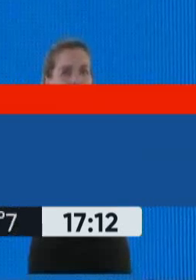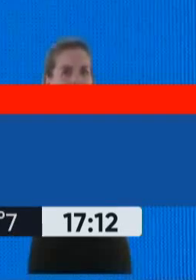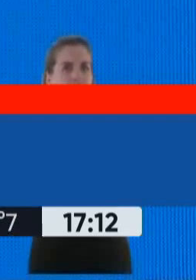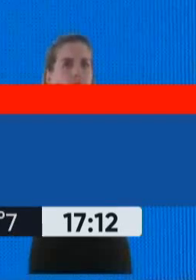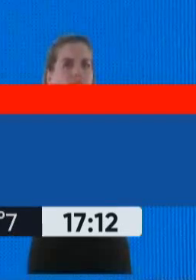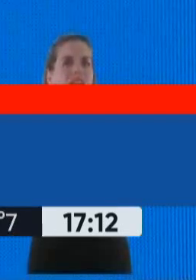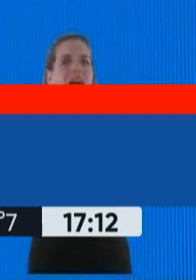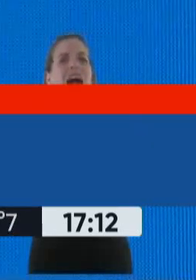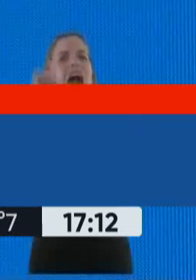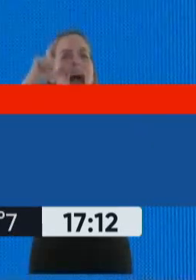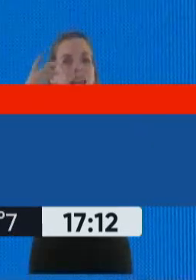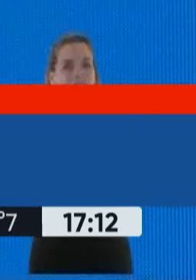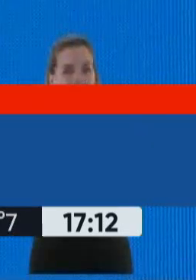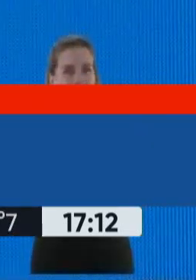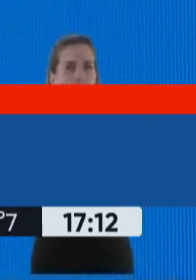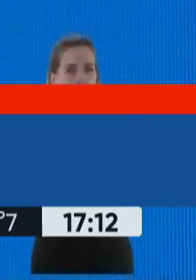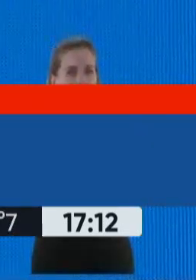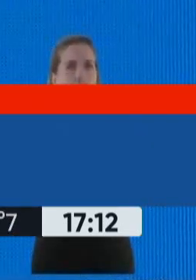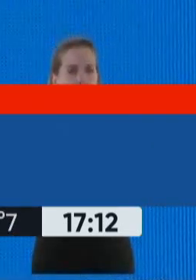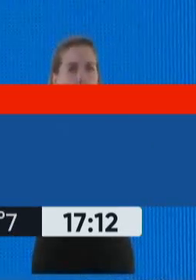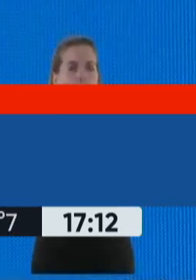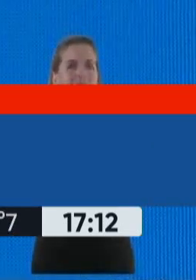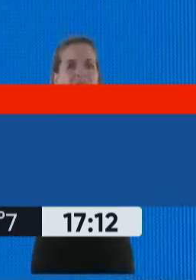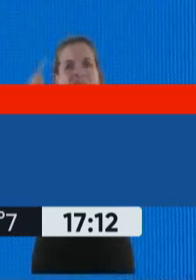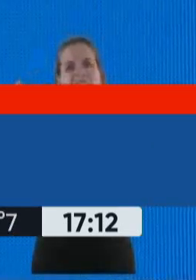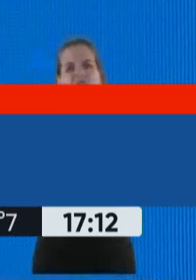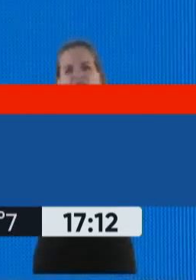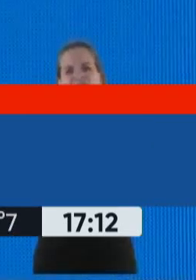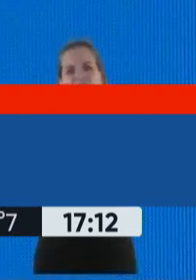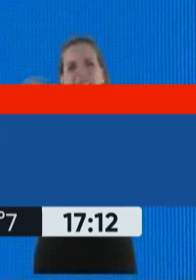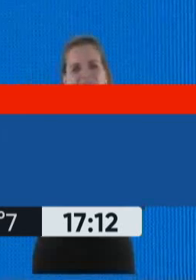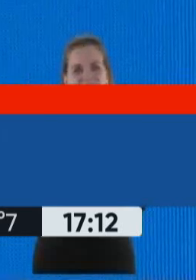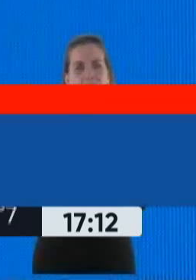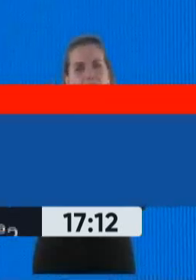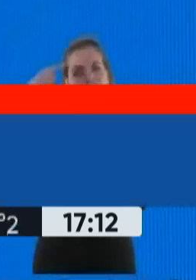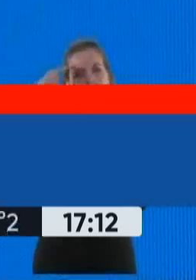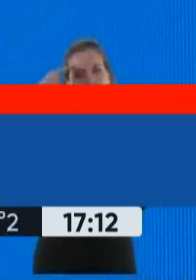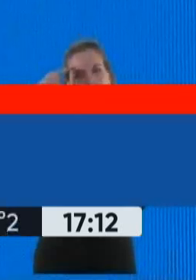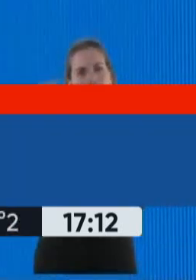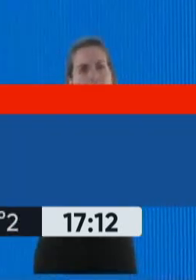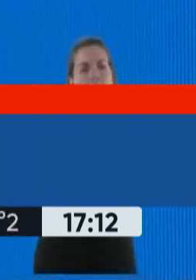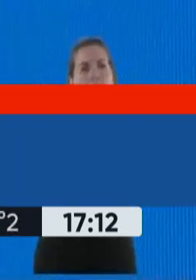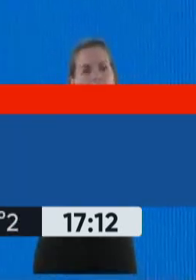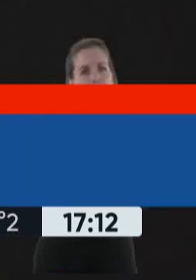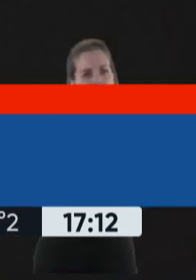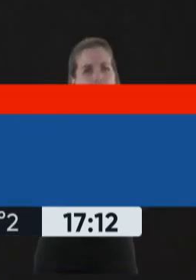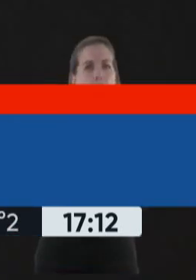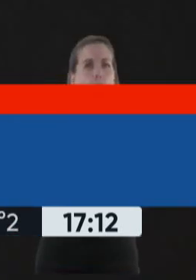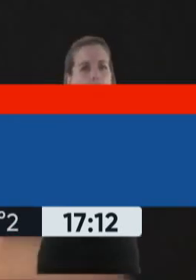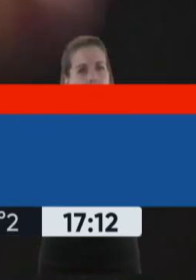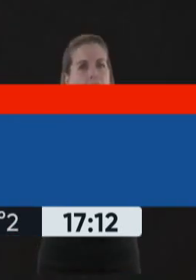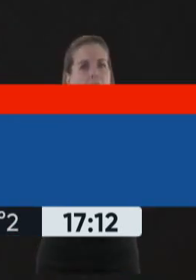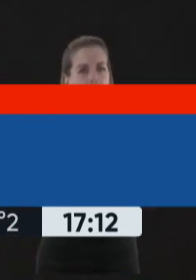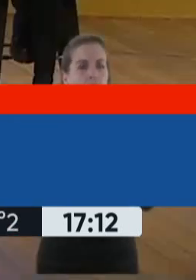En estos días me han cuestionado mucho. Pero la verdad es que me ocupé mucho de hablar con muchos de ustedes. Pablito vino a